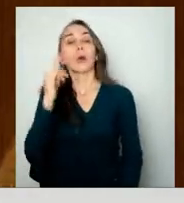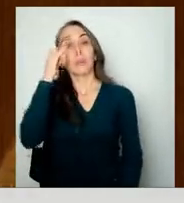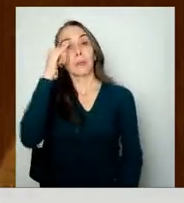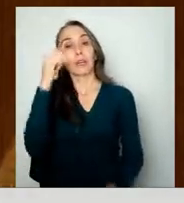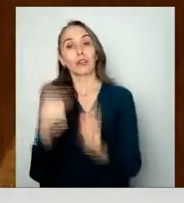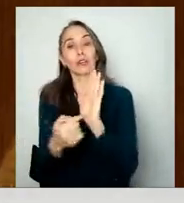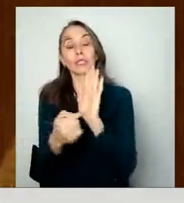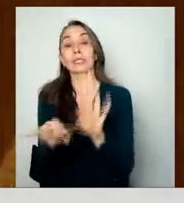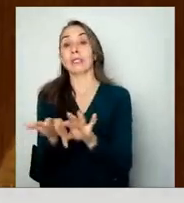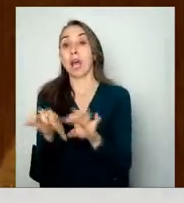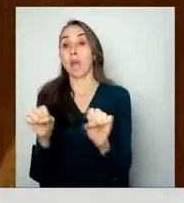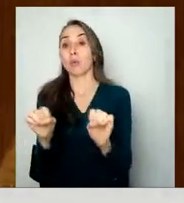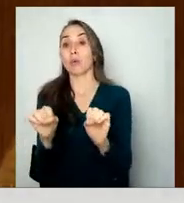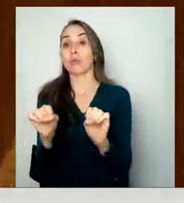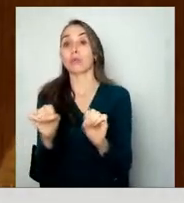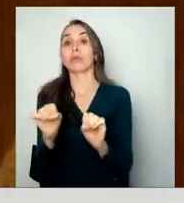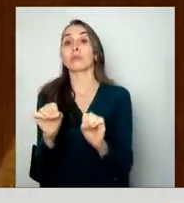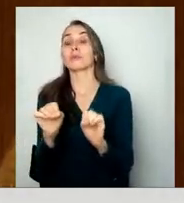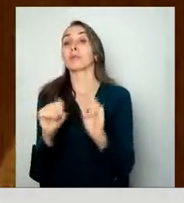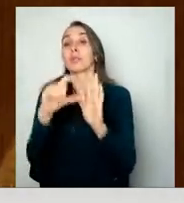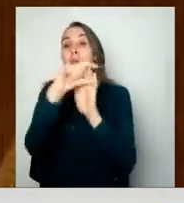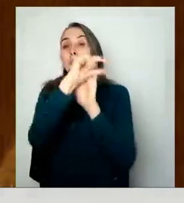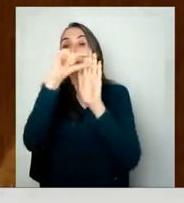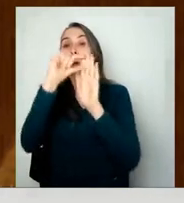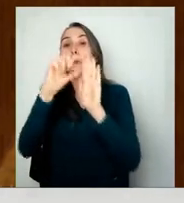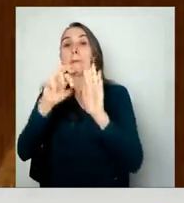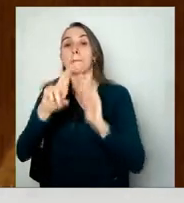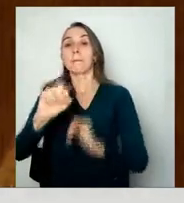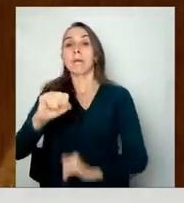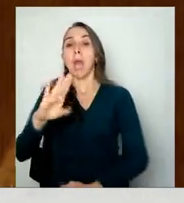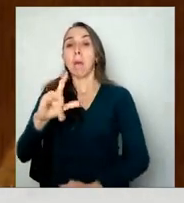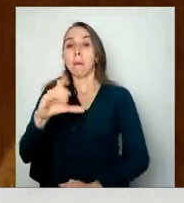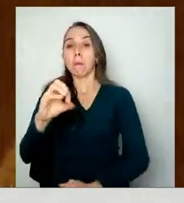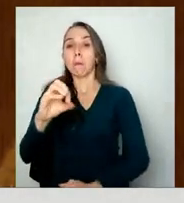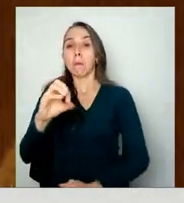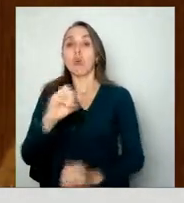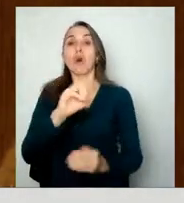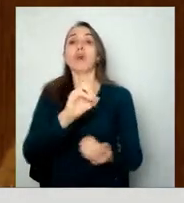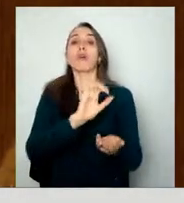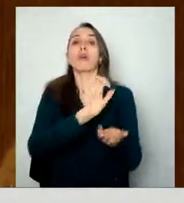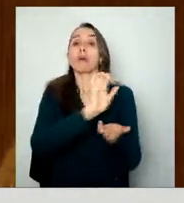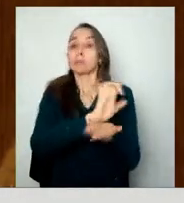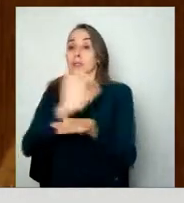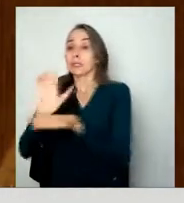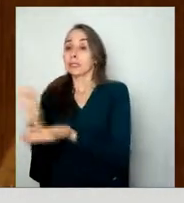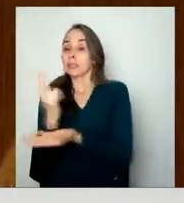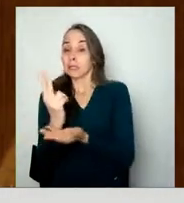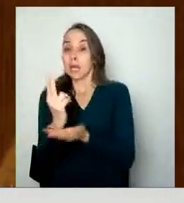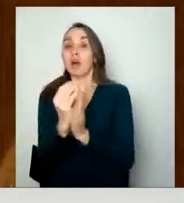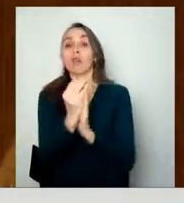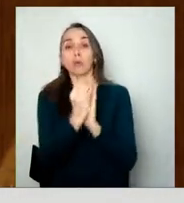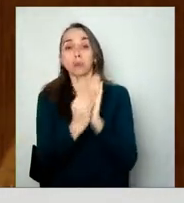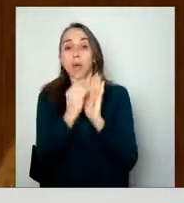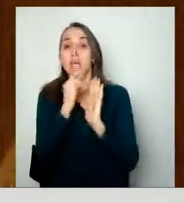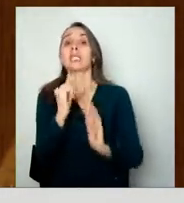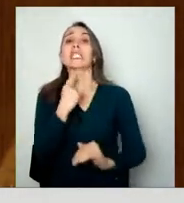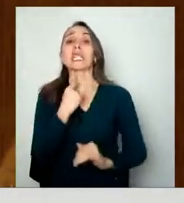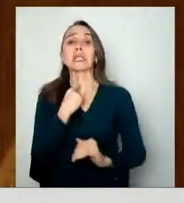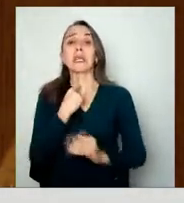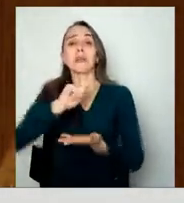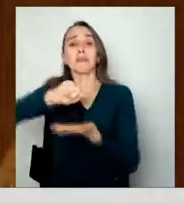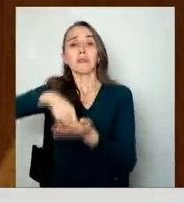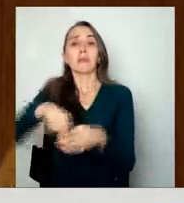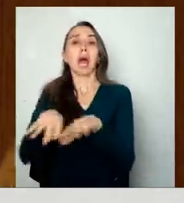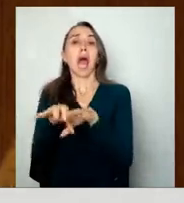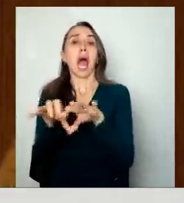consta de un preámbulo en el cual las partes dan cuenta del interés de celebrar el acuerdo con